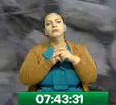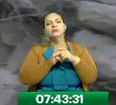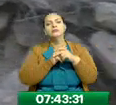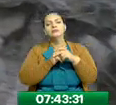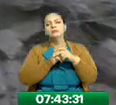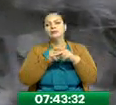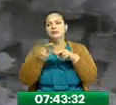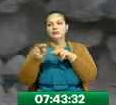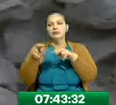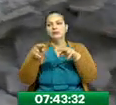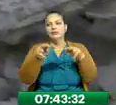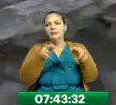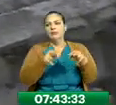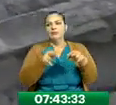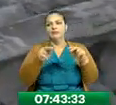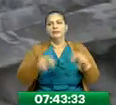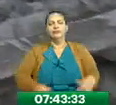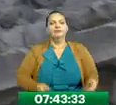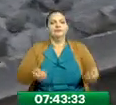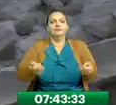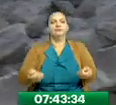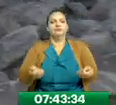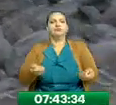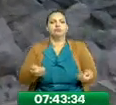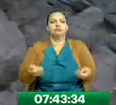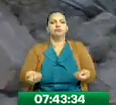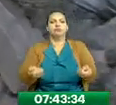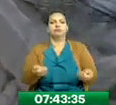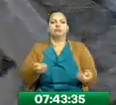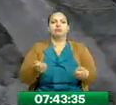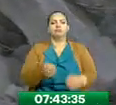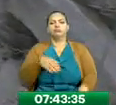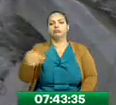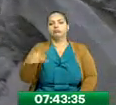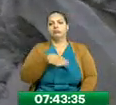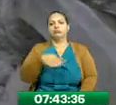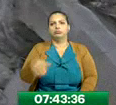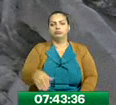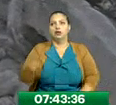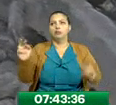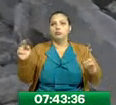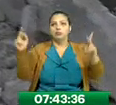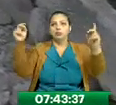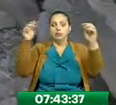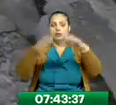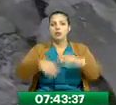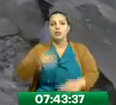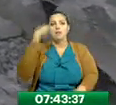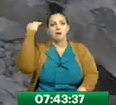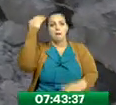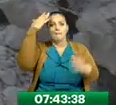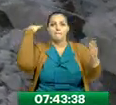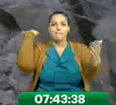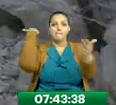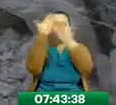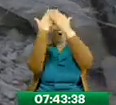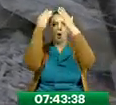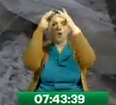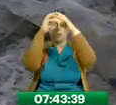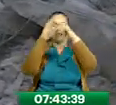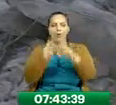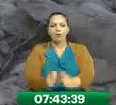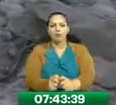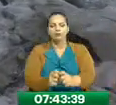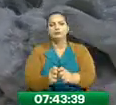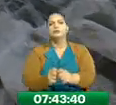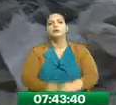las tomas. Este tráiler entonces provocó la caída total de este puente. Autoridades de la provincia se